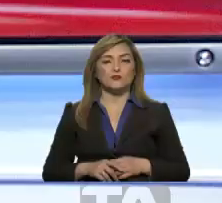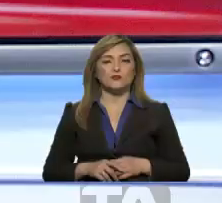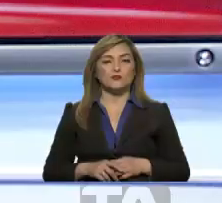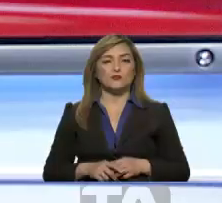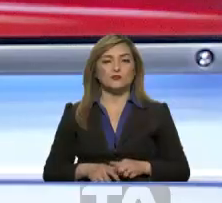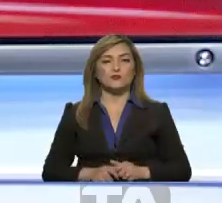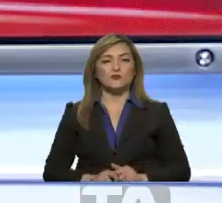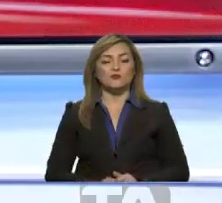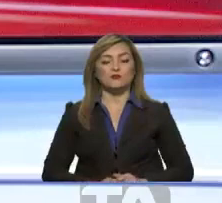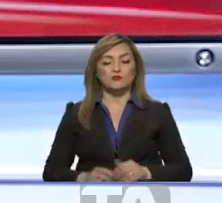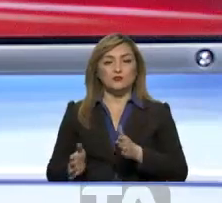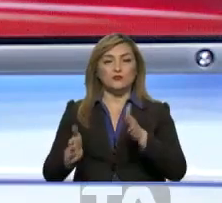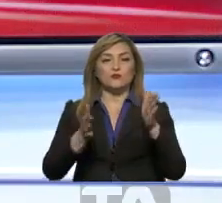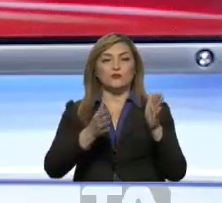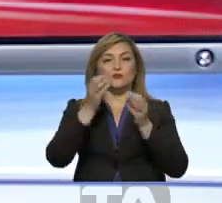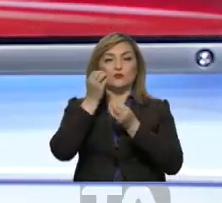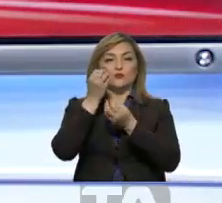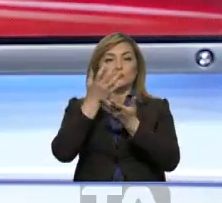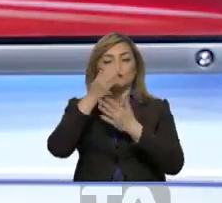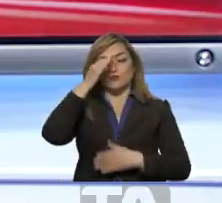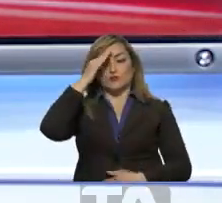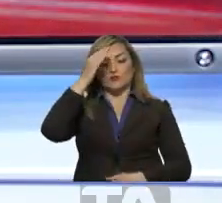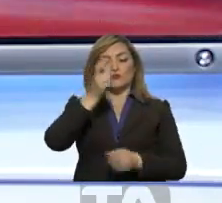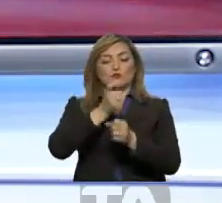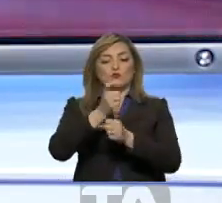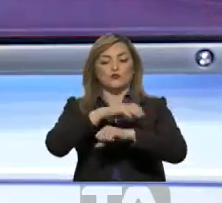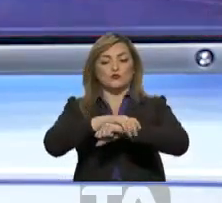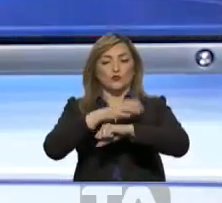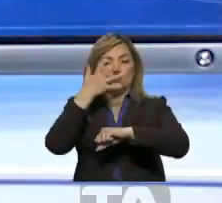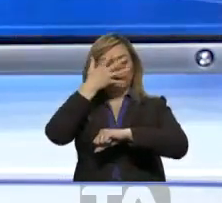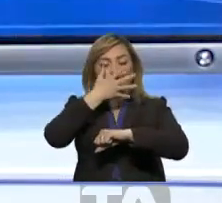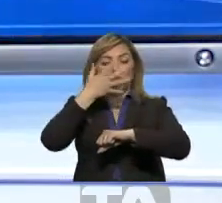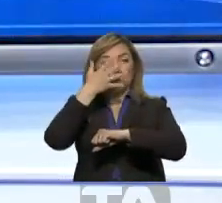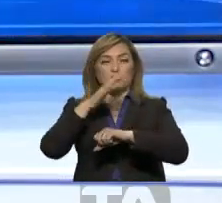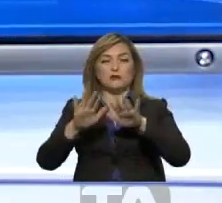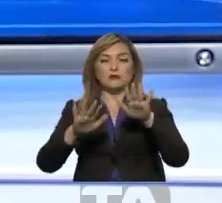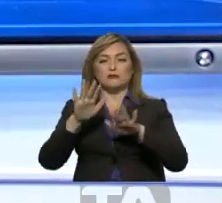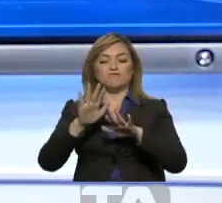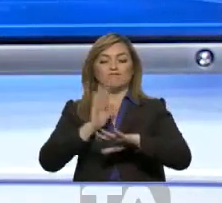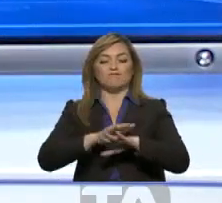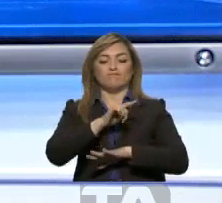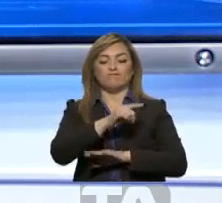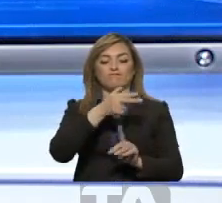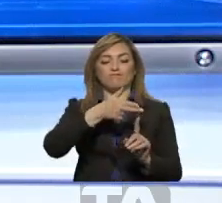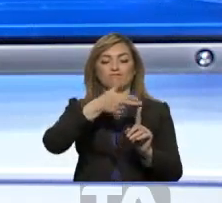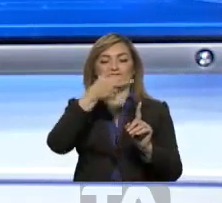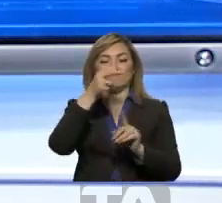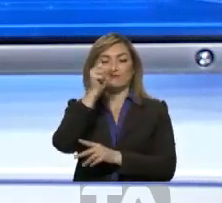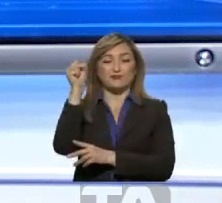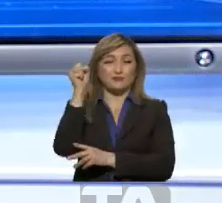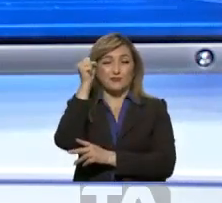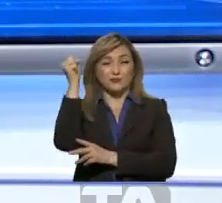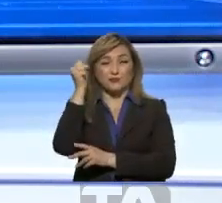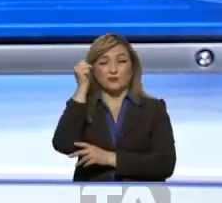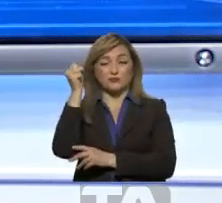horas. En otros temas les contamos, la policía capturó en Esmeraldas a un posible implicado en el asesinato del presentador de televisión